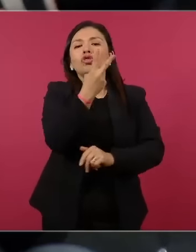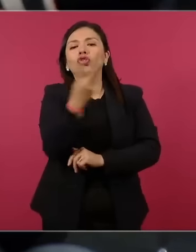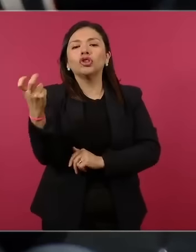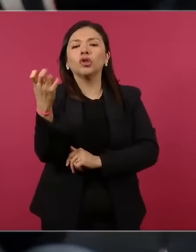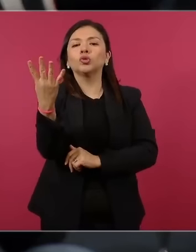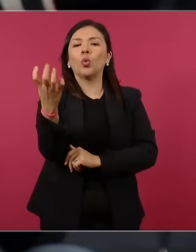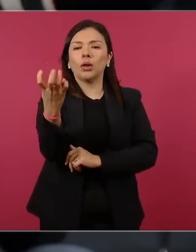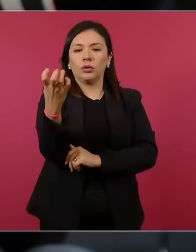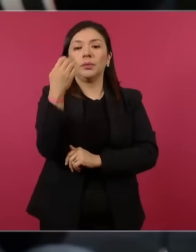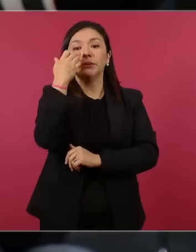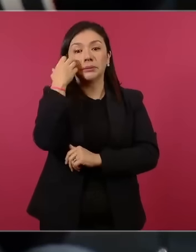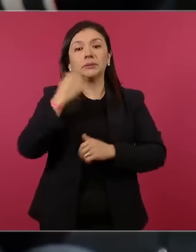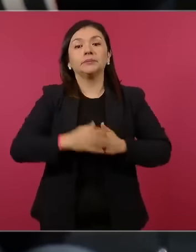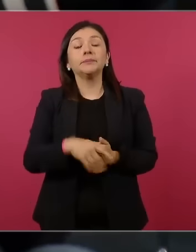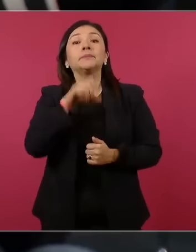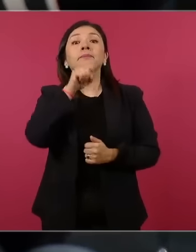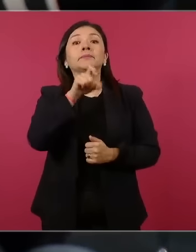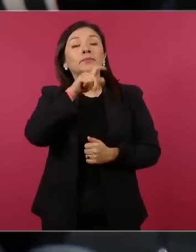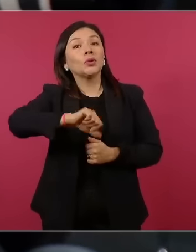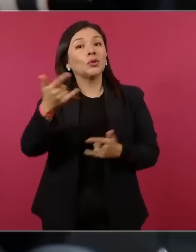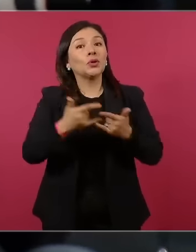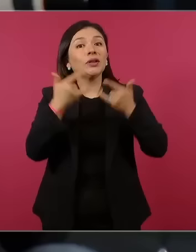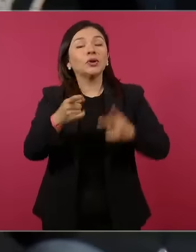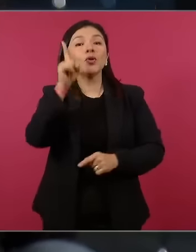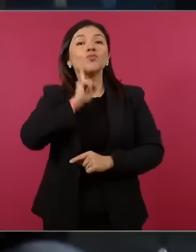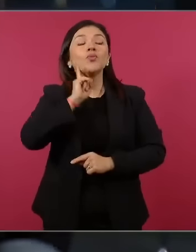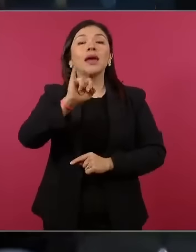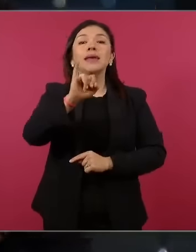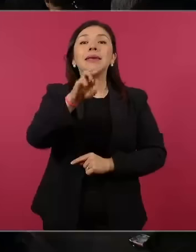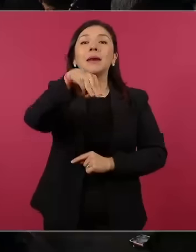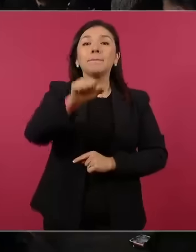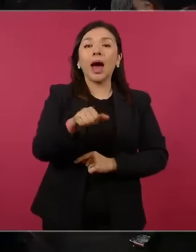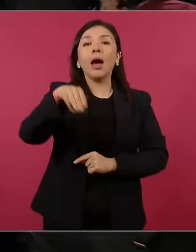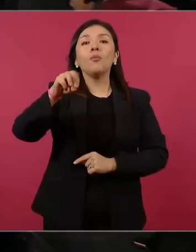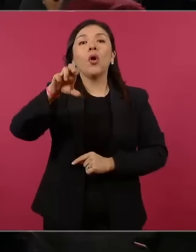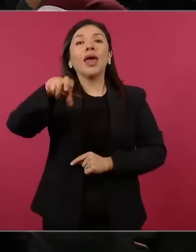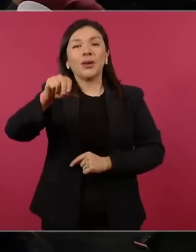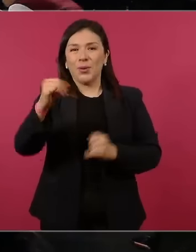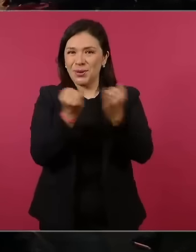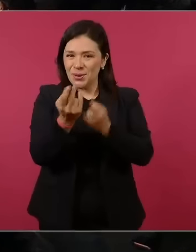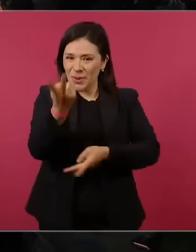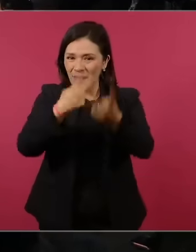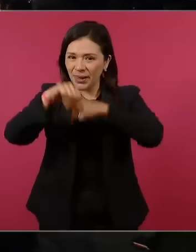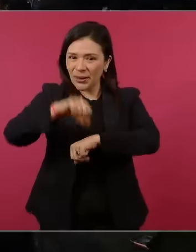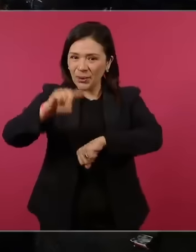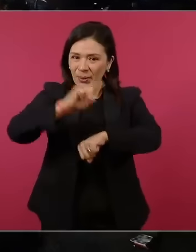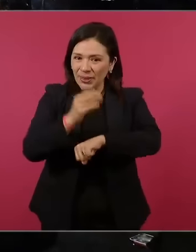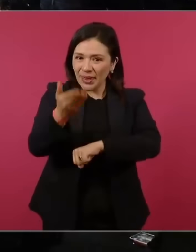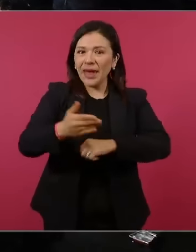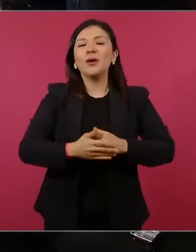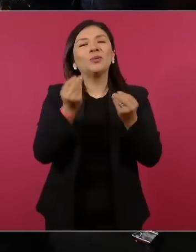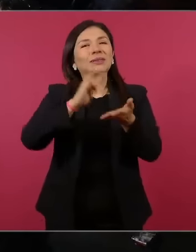12,204 pesos. También tenemos el caso de Irma Moreno Pineda, quien nos acompaña aquí también con